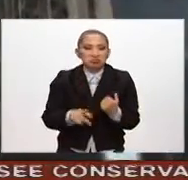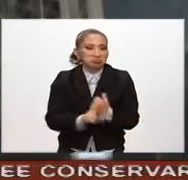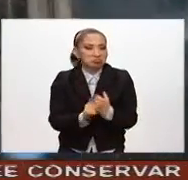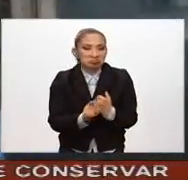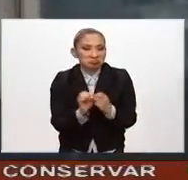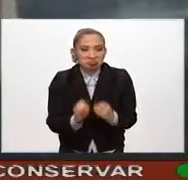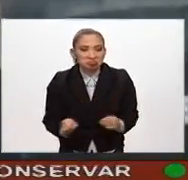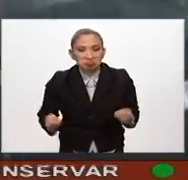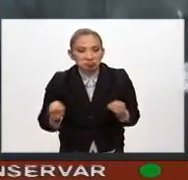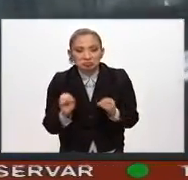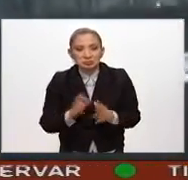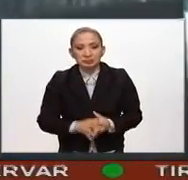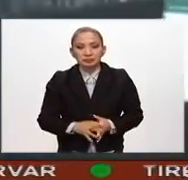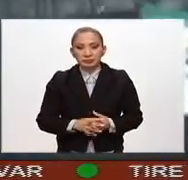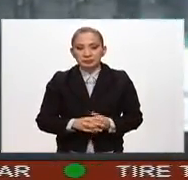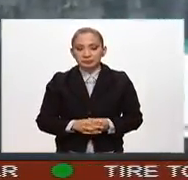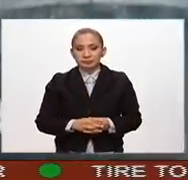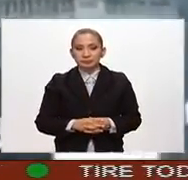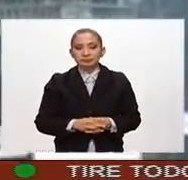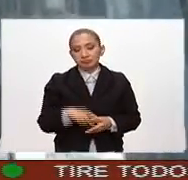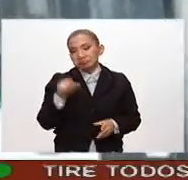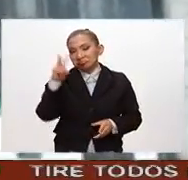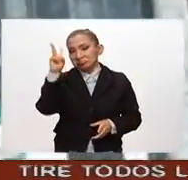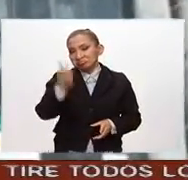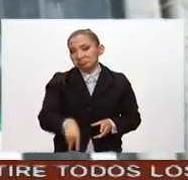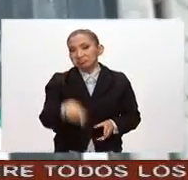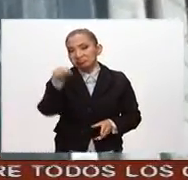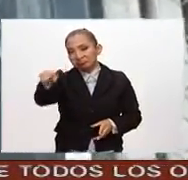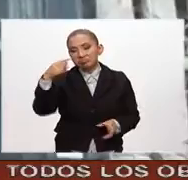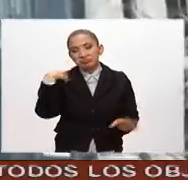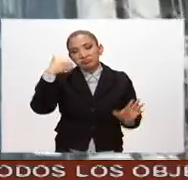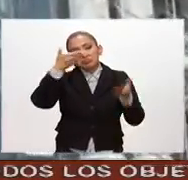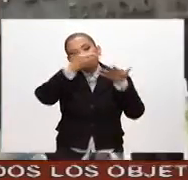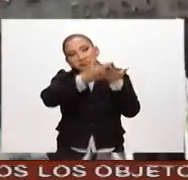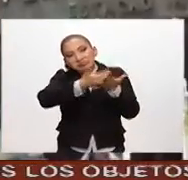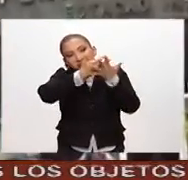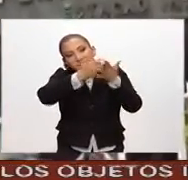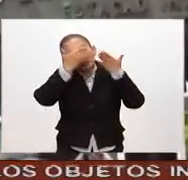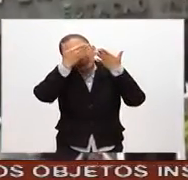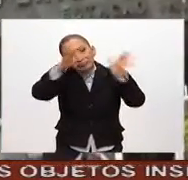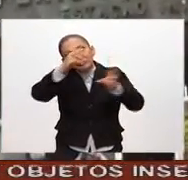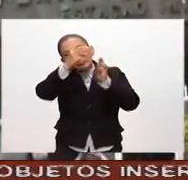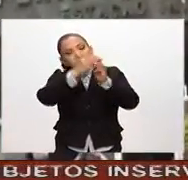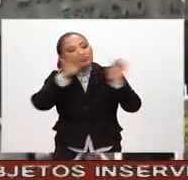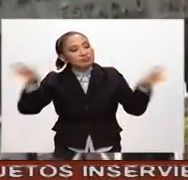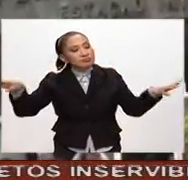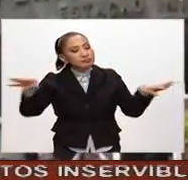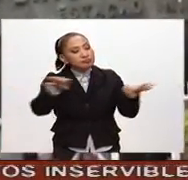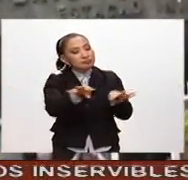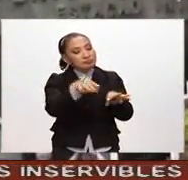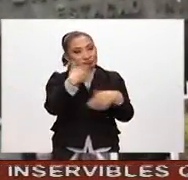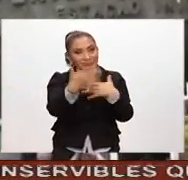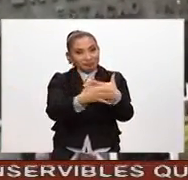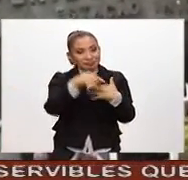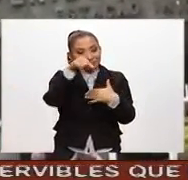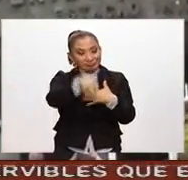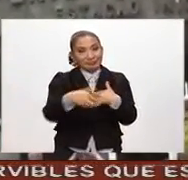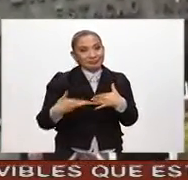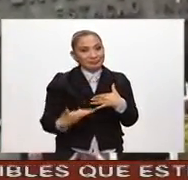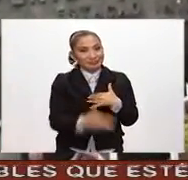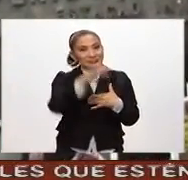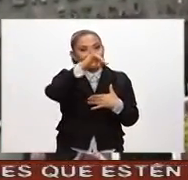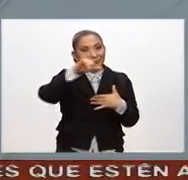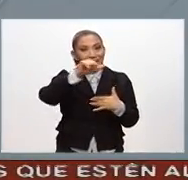problema grande. Pues sí, finalmente la expectativa del mundo estará centrada en unas horas más ahí en Río